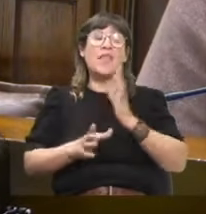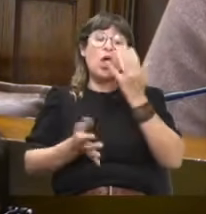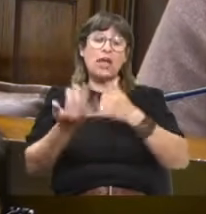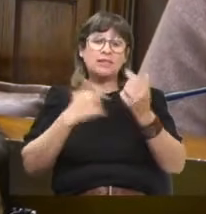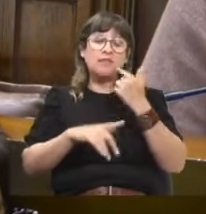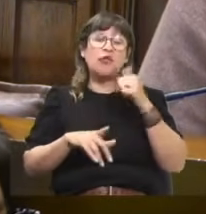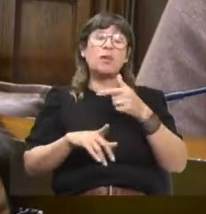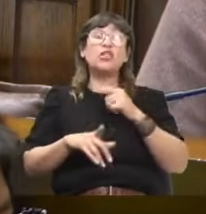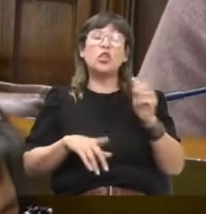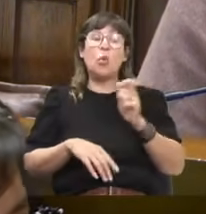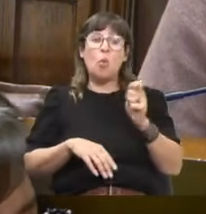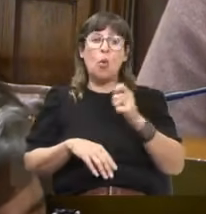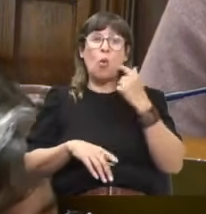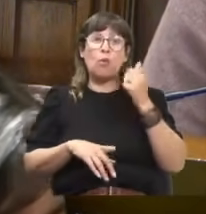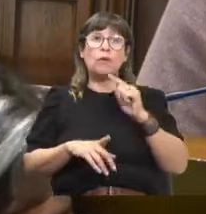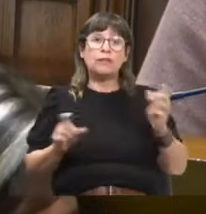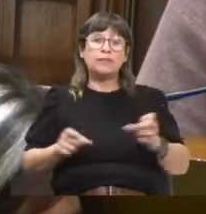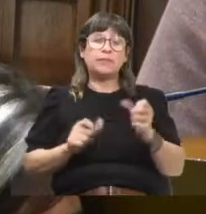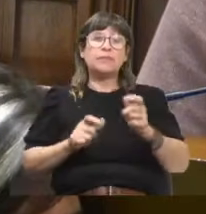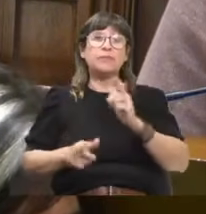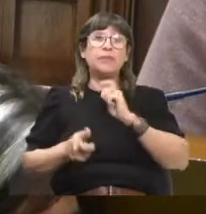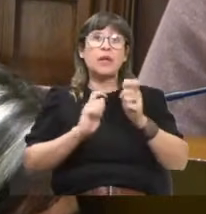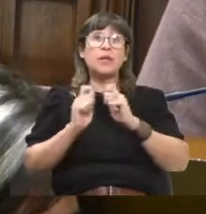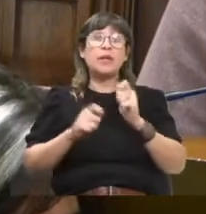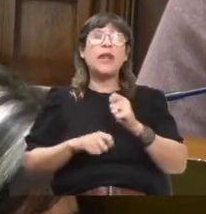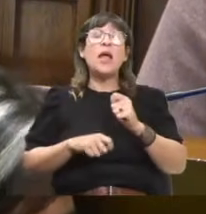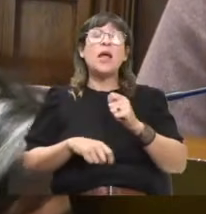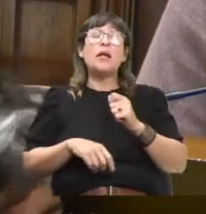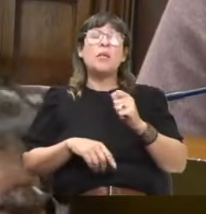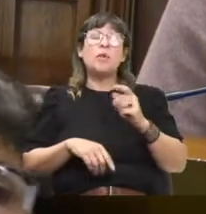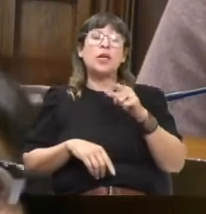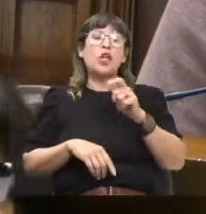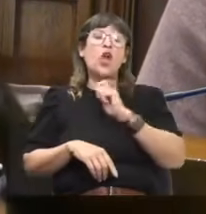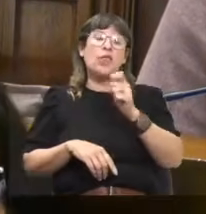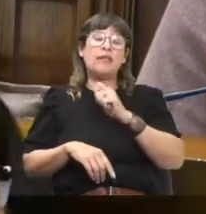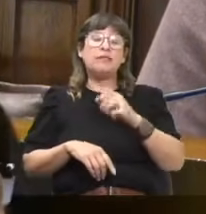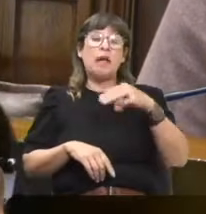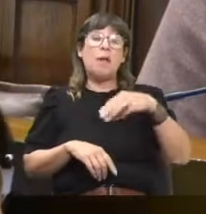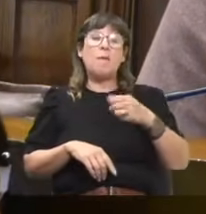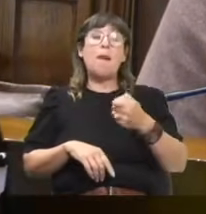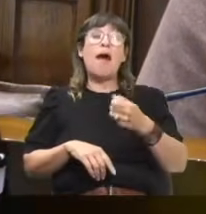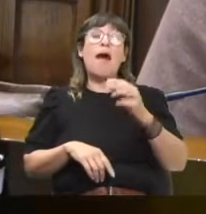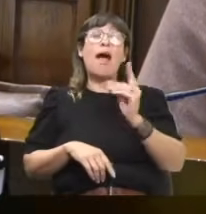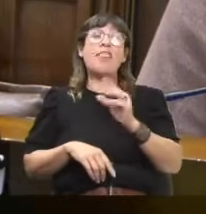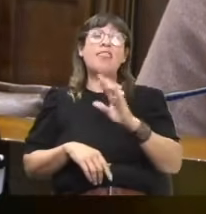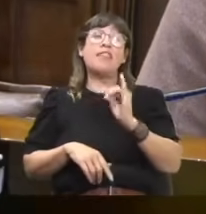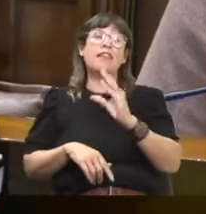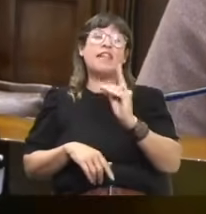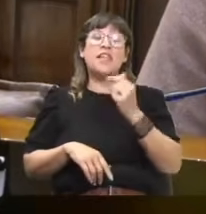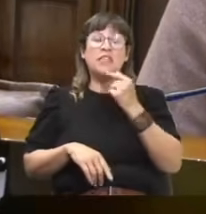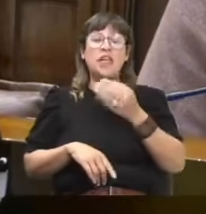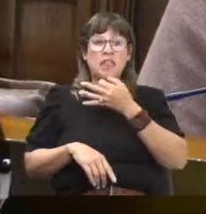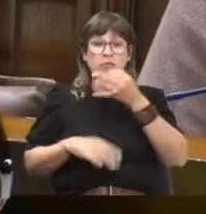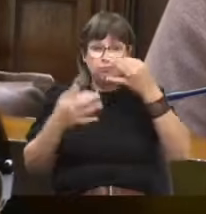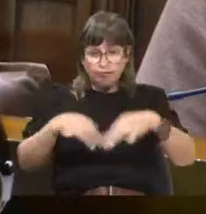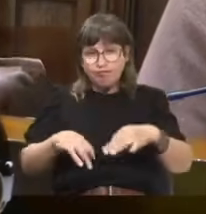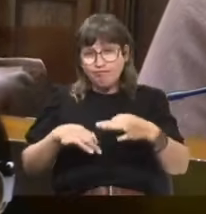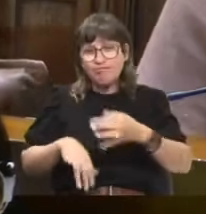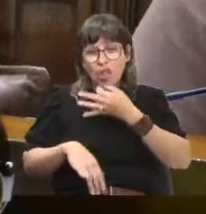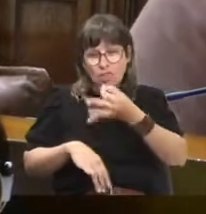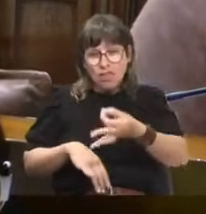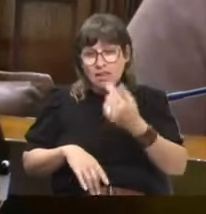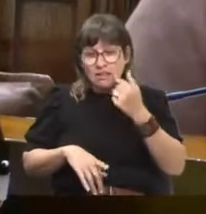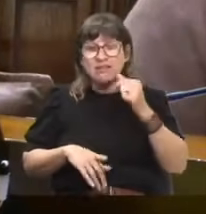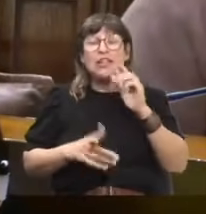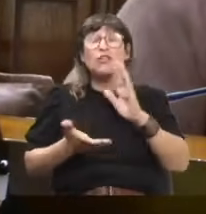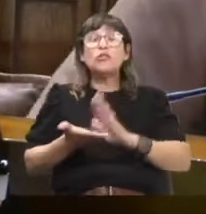pública realizada por la periodista Patricia Madrid, justamente se hace referencia al régimen de